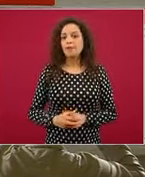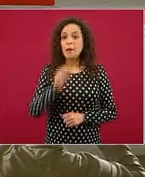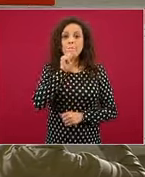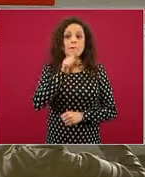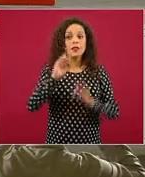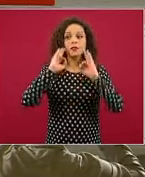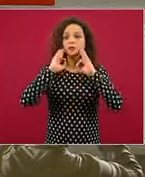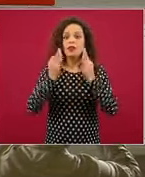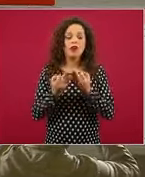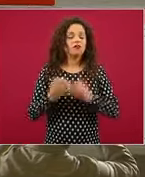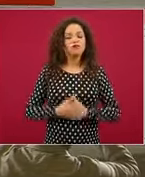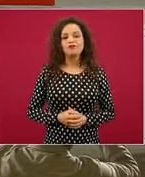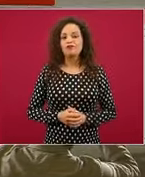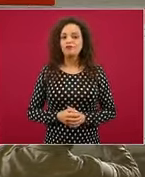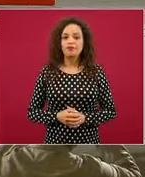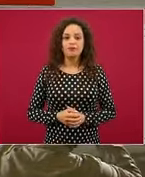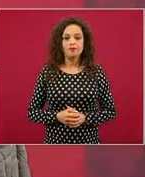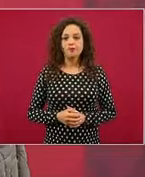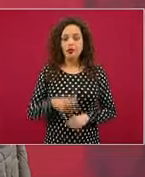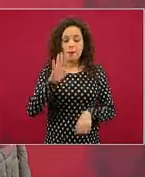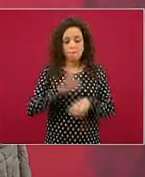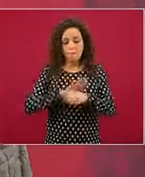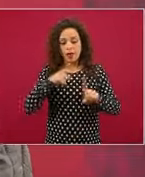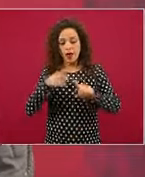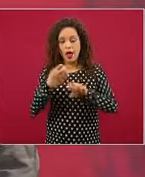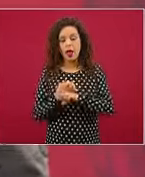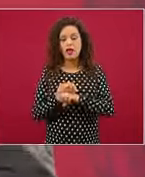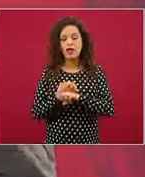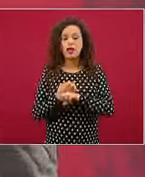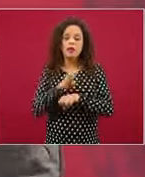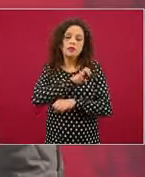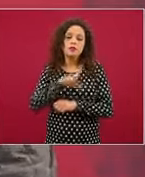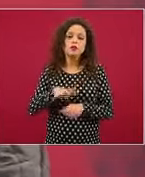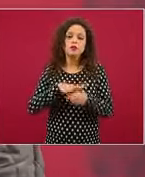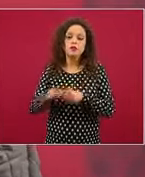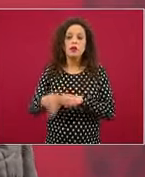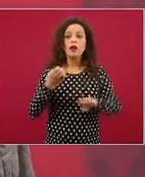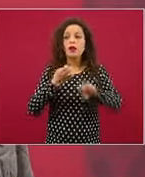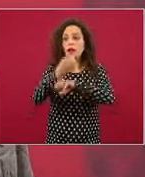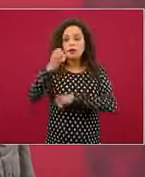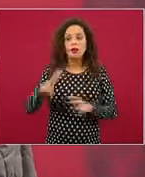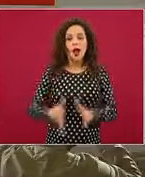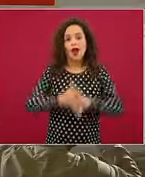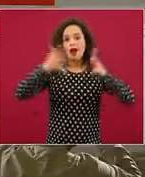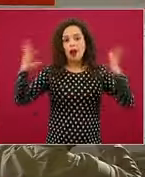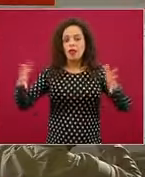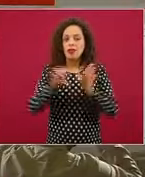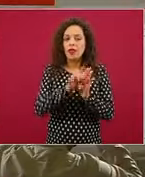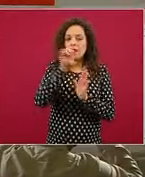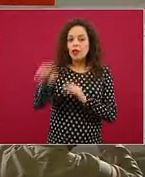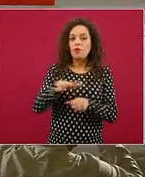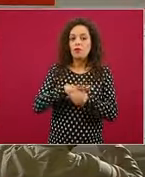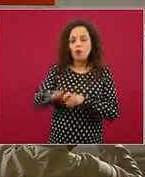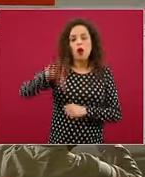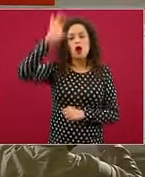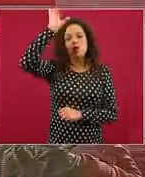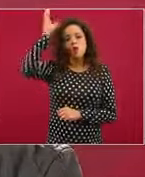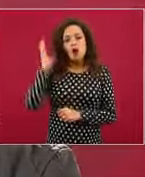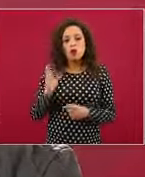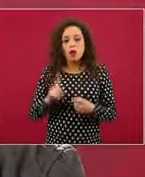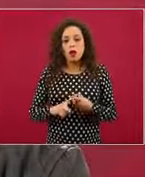de un territorio, especialmente en los estados que tienen un gran territorio. Un ejemplo de ello es Coahuila, que en